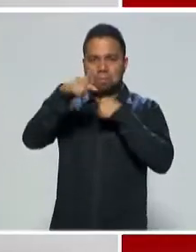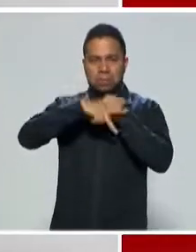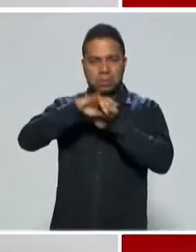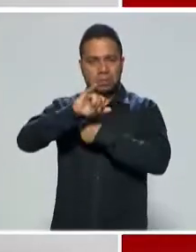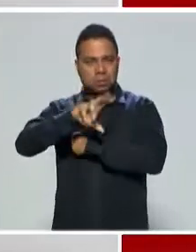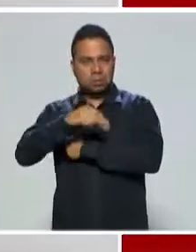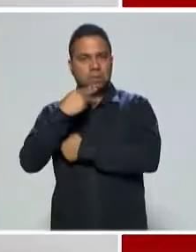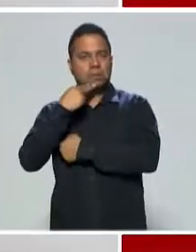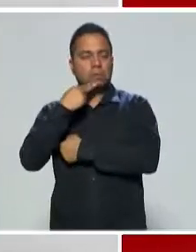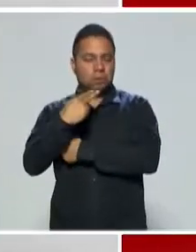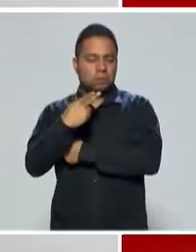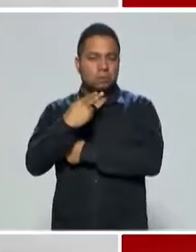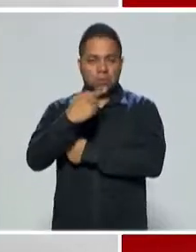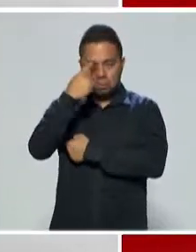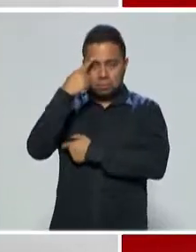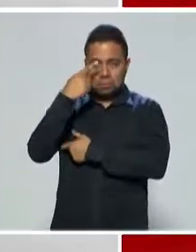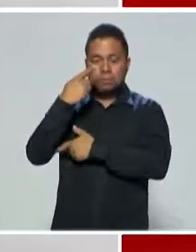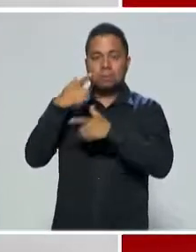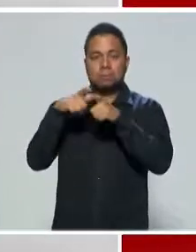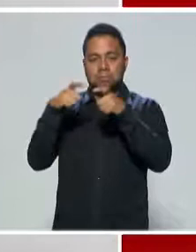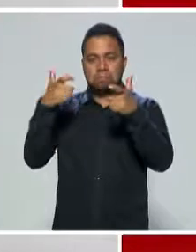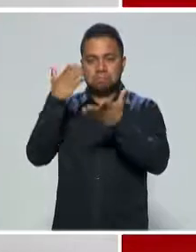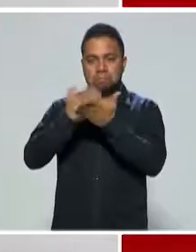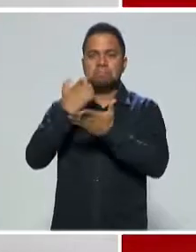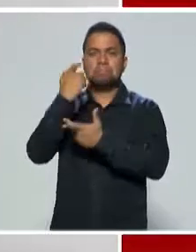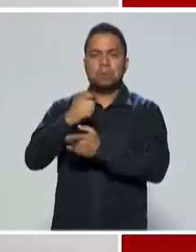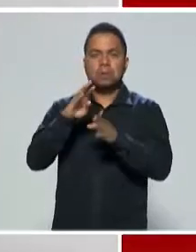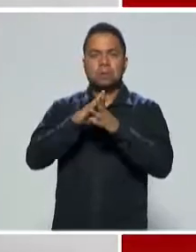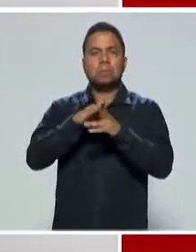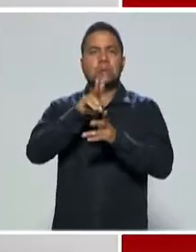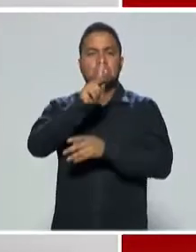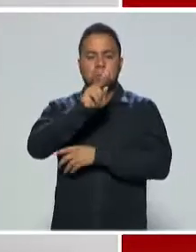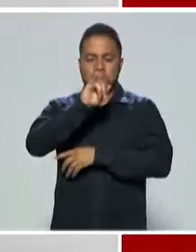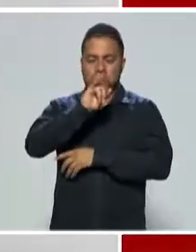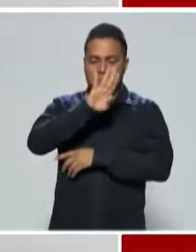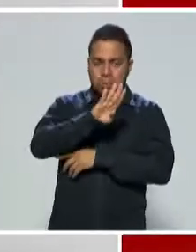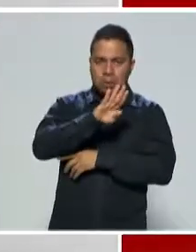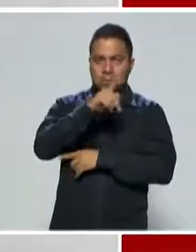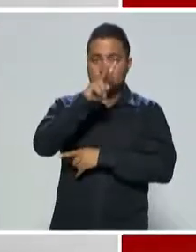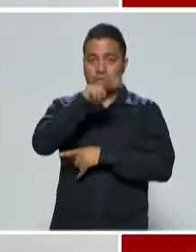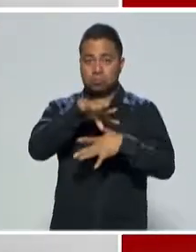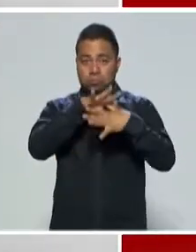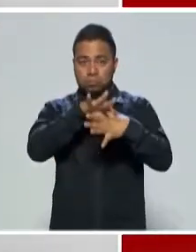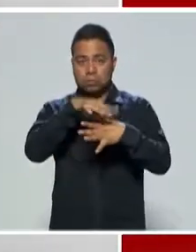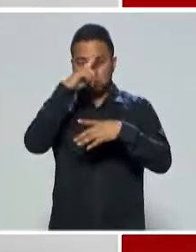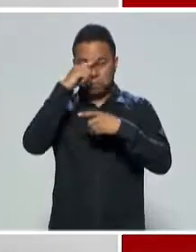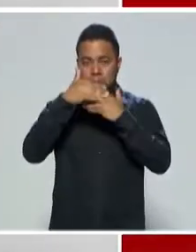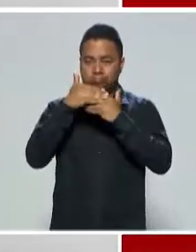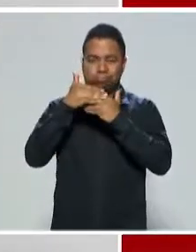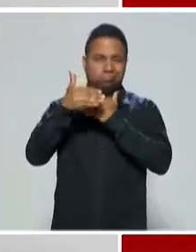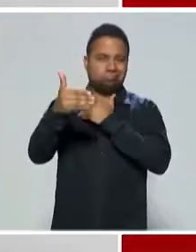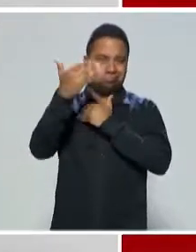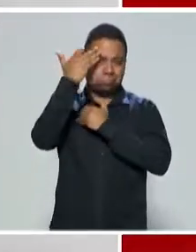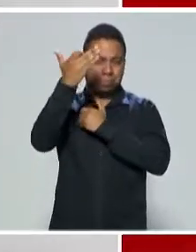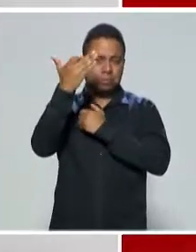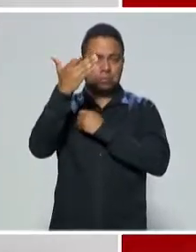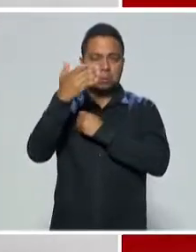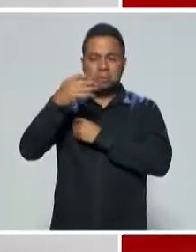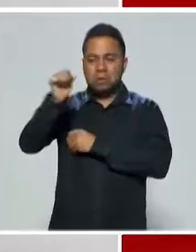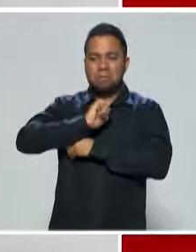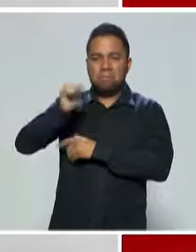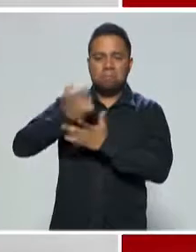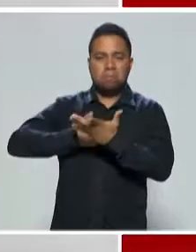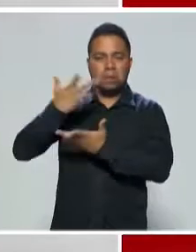el crecimiento económico es el aumento del producto interno bruto real en el largo plazo y la inflación